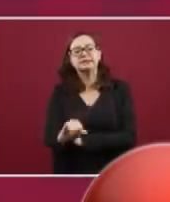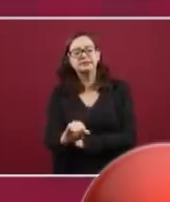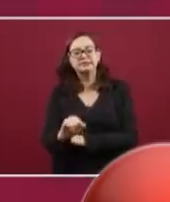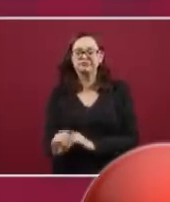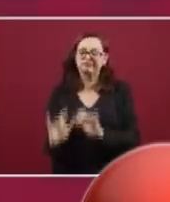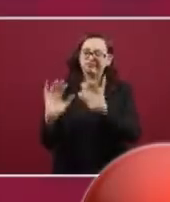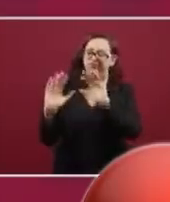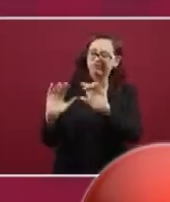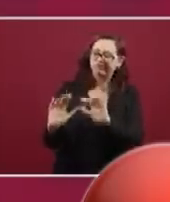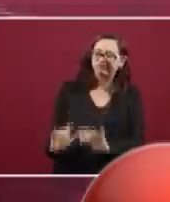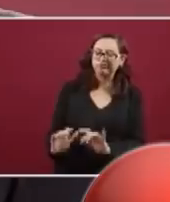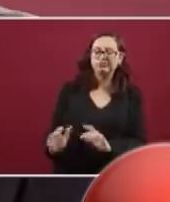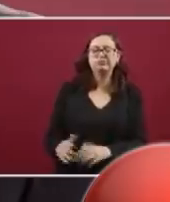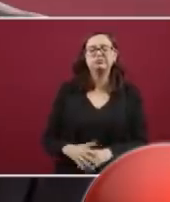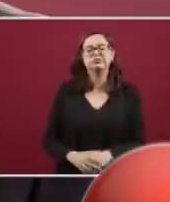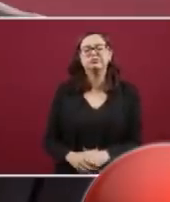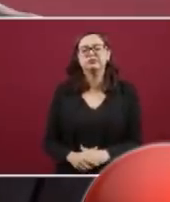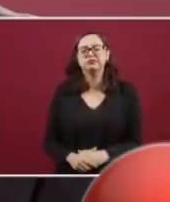como